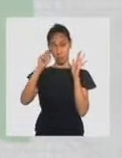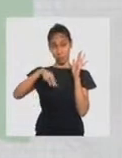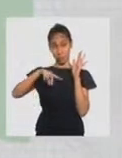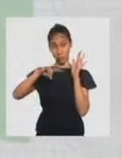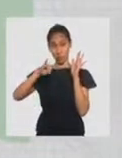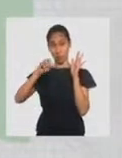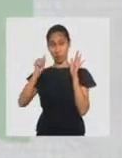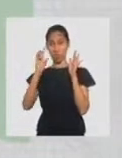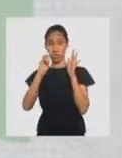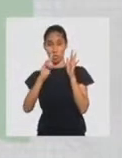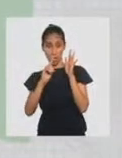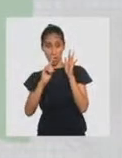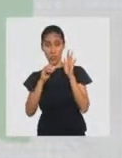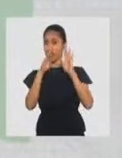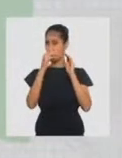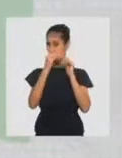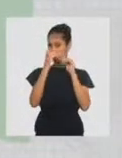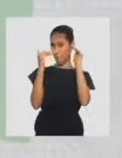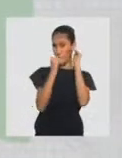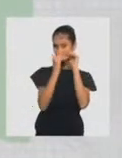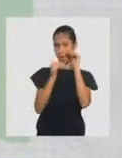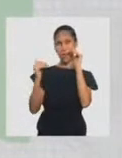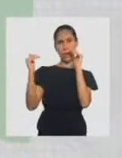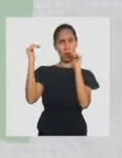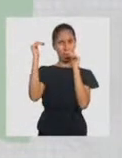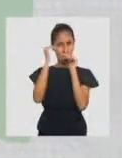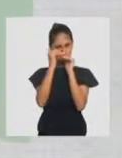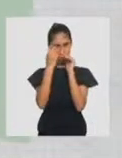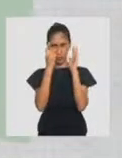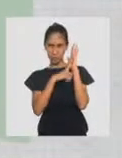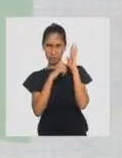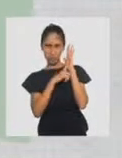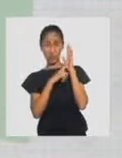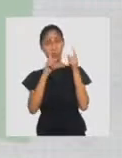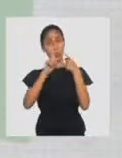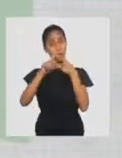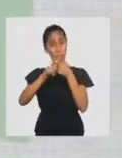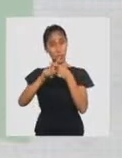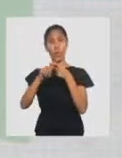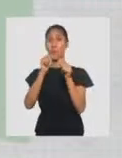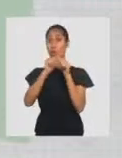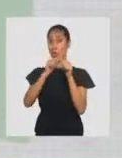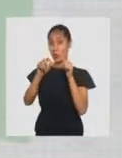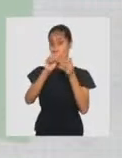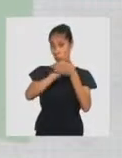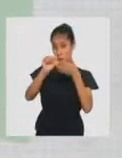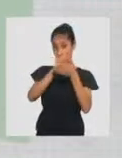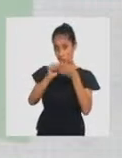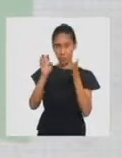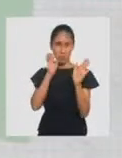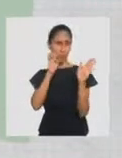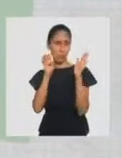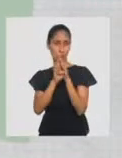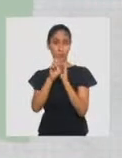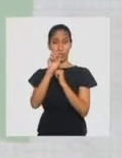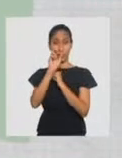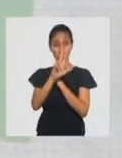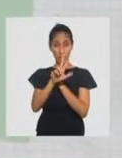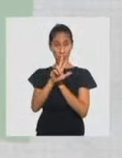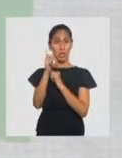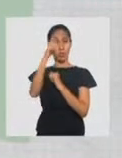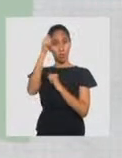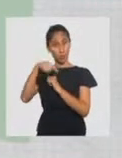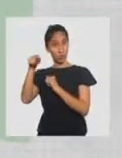menor a mayor. Se multiplica la primera tasa en meses por el número de meses que contiene el otro periodo. Por ejemplo,